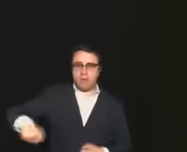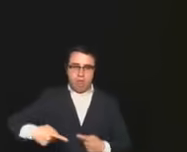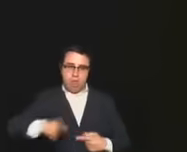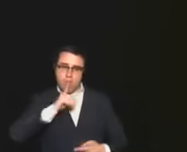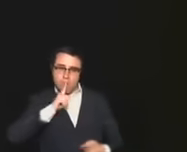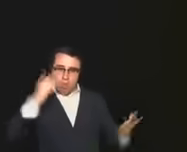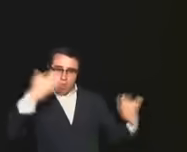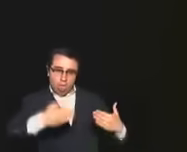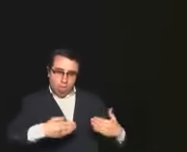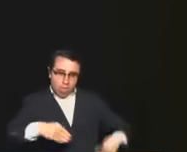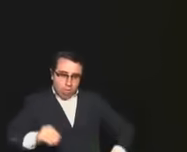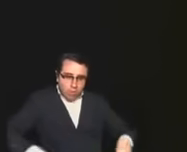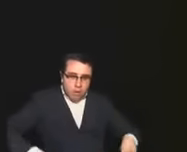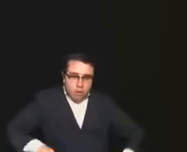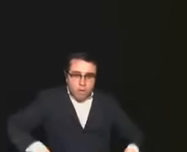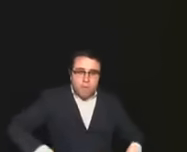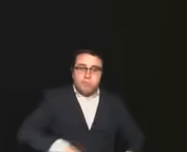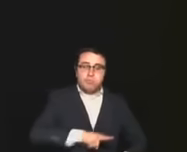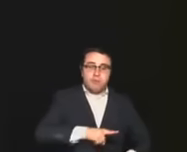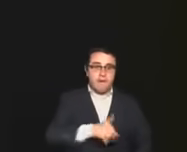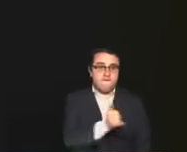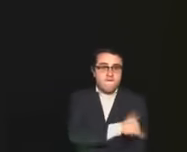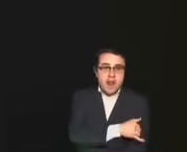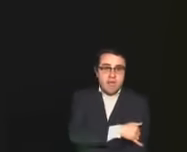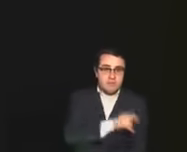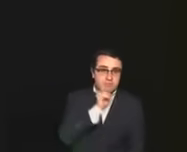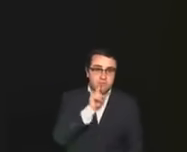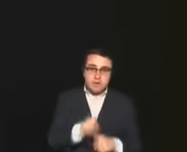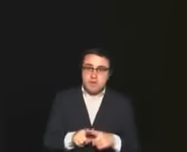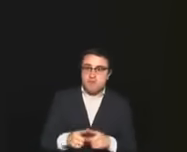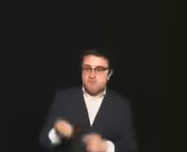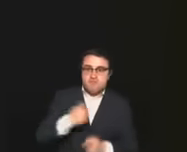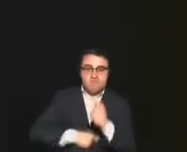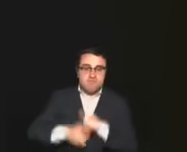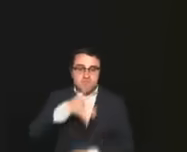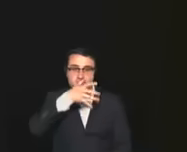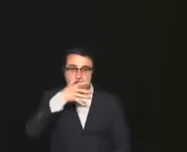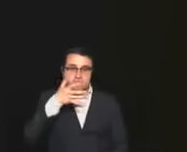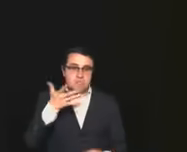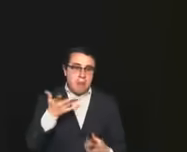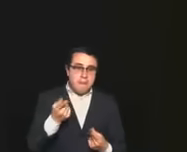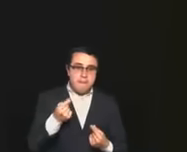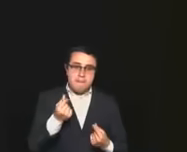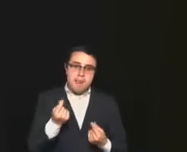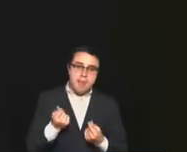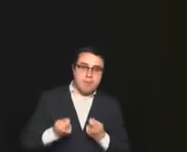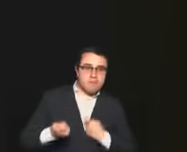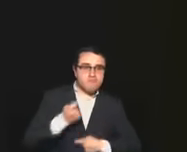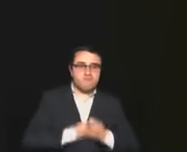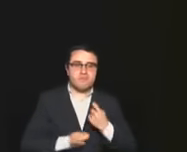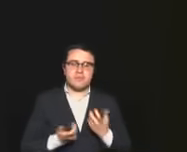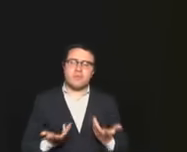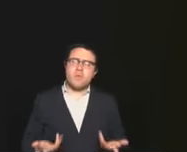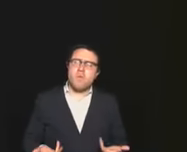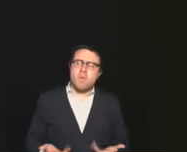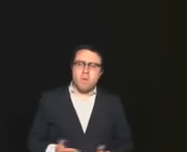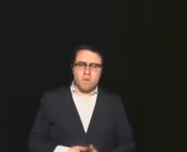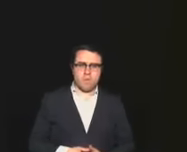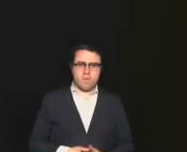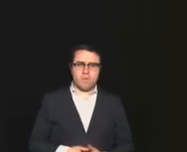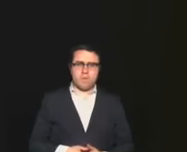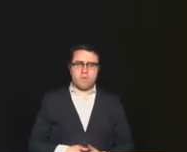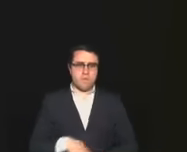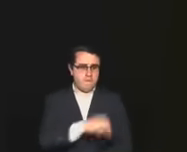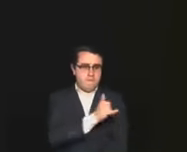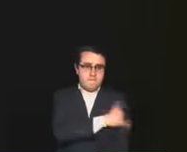disidencias de la FARC para dividirse el negocio en una región cualquiera? ¿Cómo llegó la disidencia de la FARC